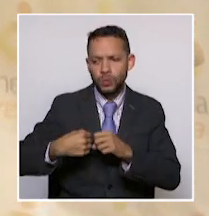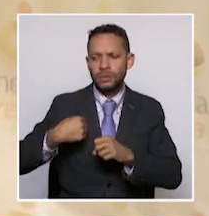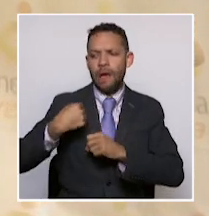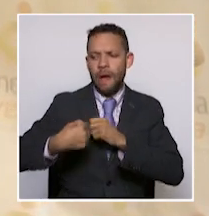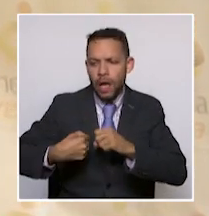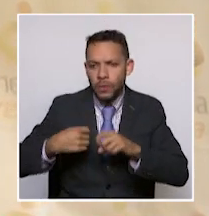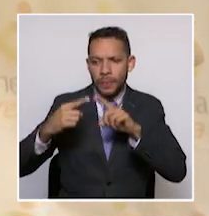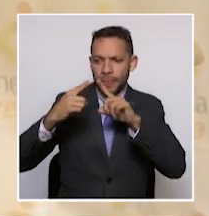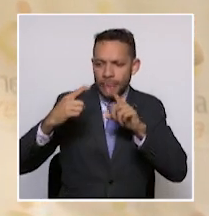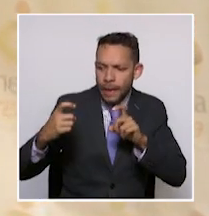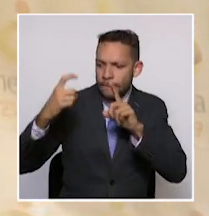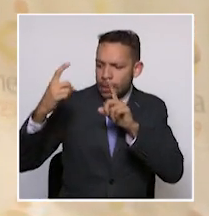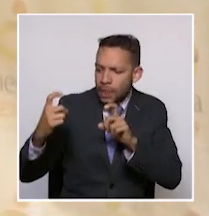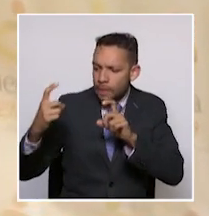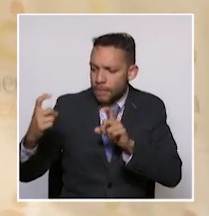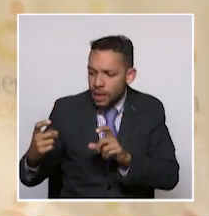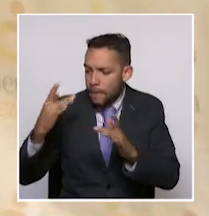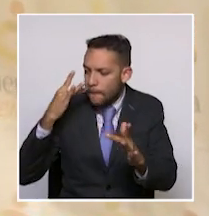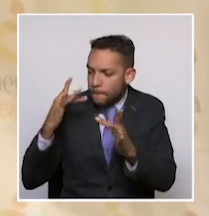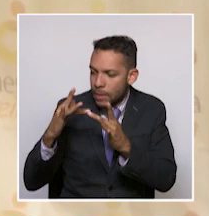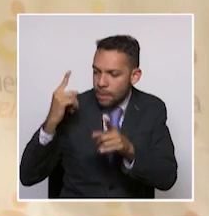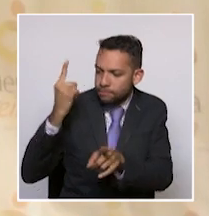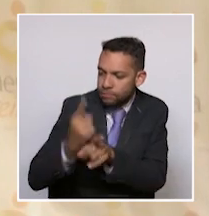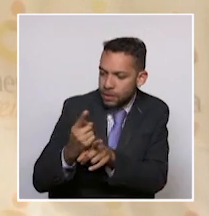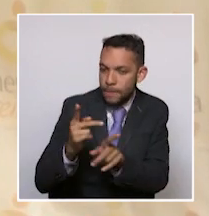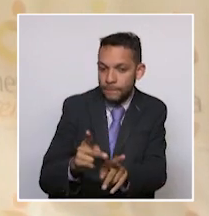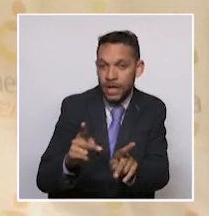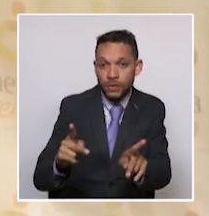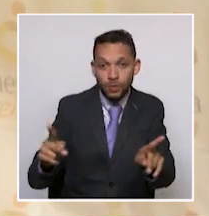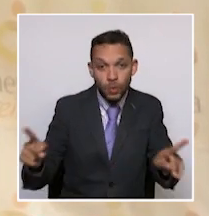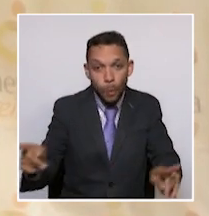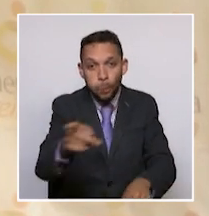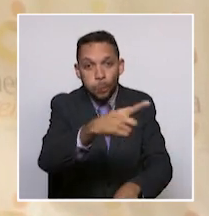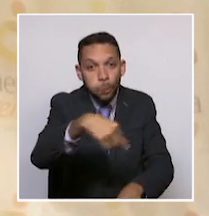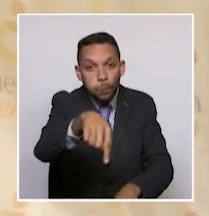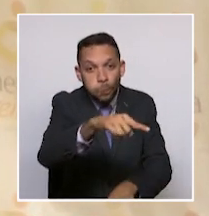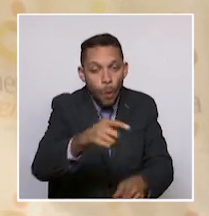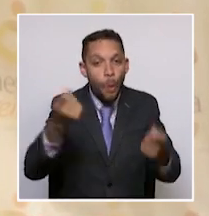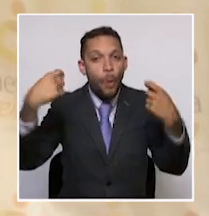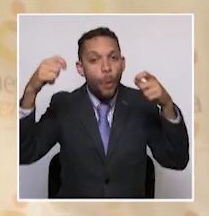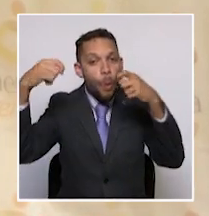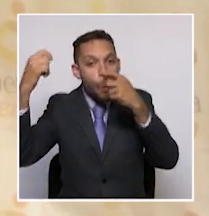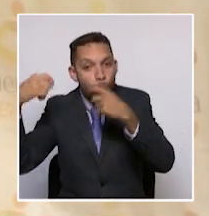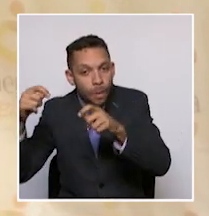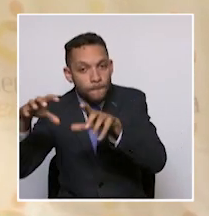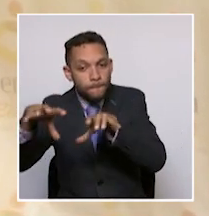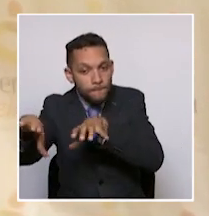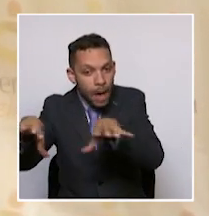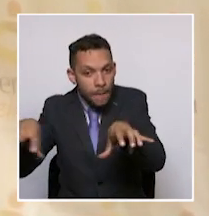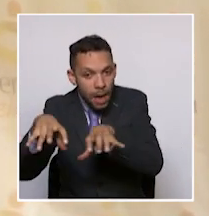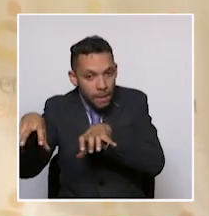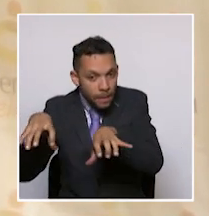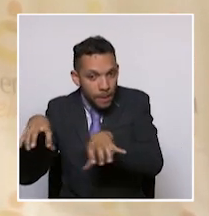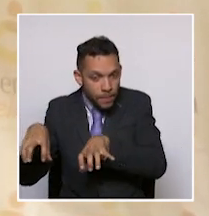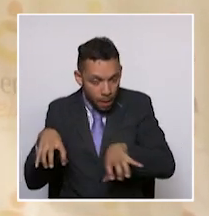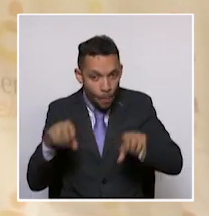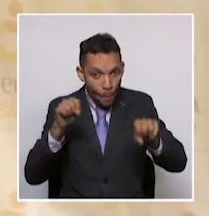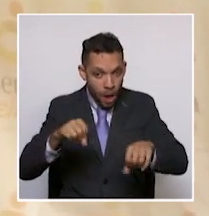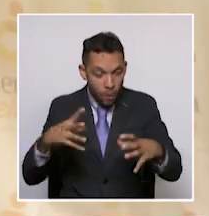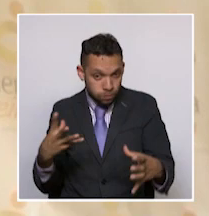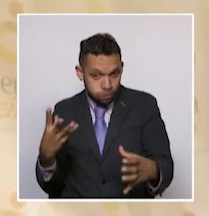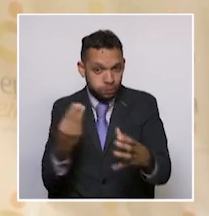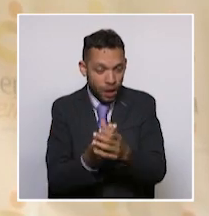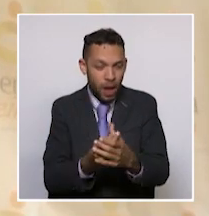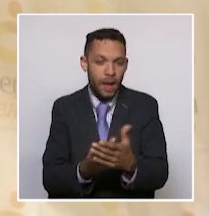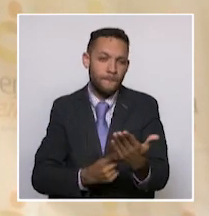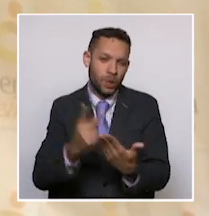tema y queremos efectivamente que la gente, la ciudadanía en general, los comerciantes en general, todos los que puedan hacer parte de este